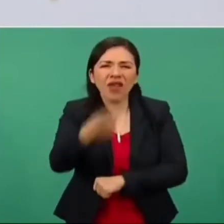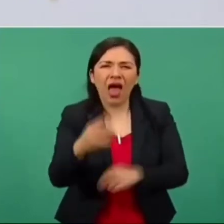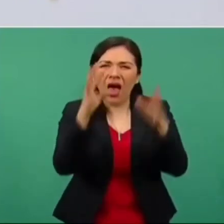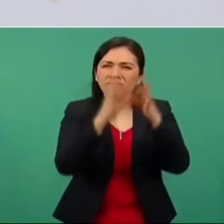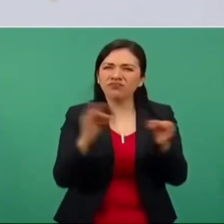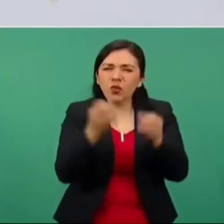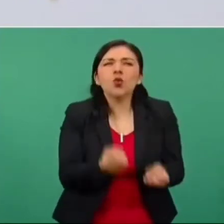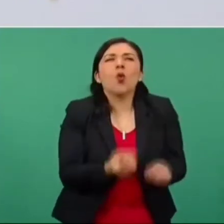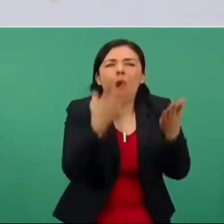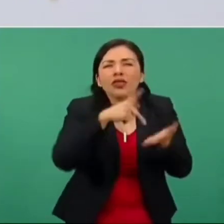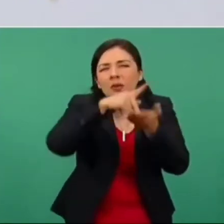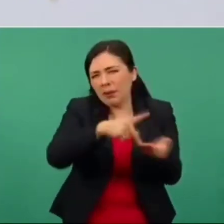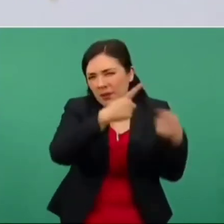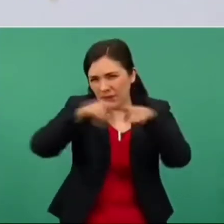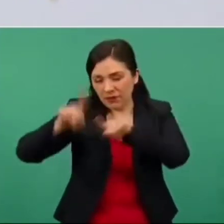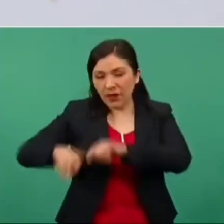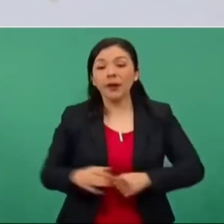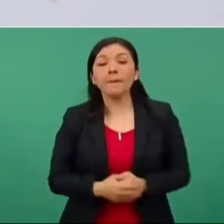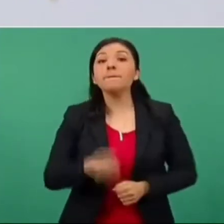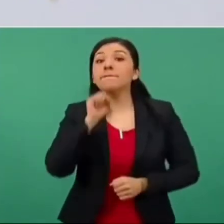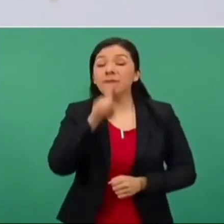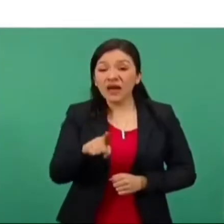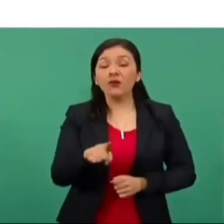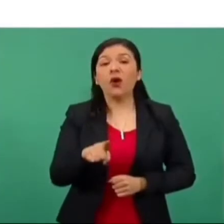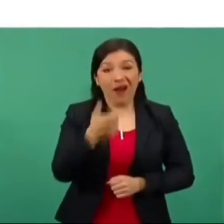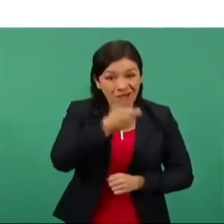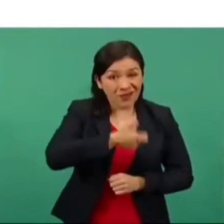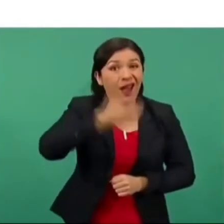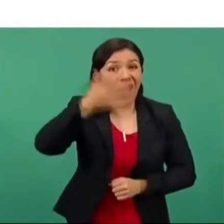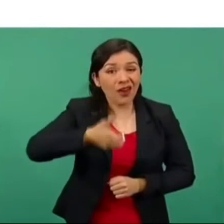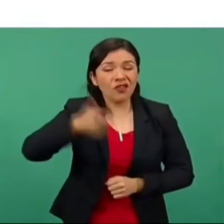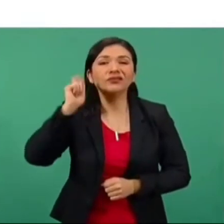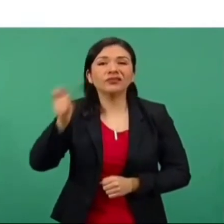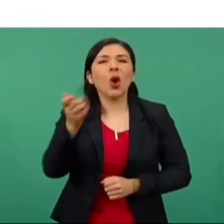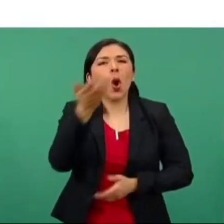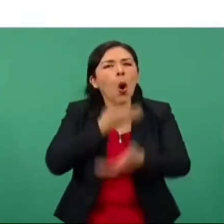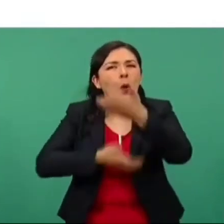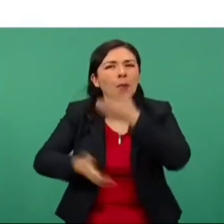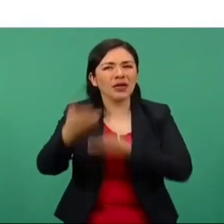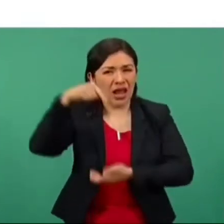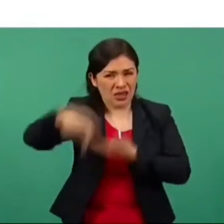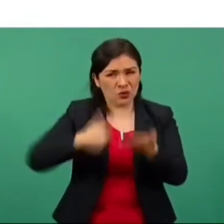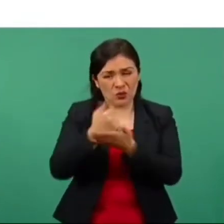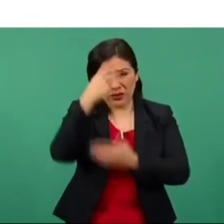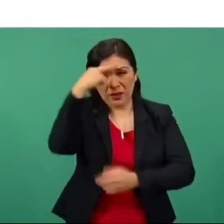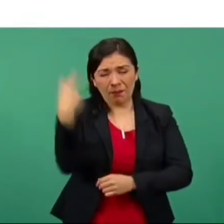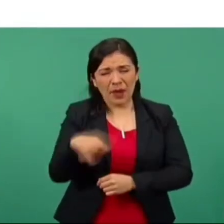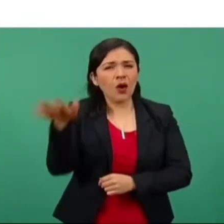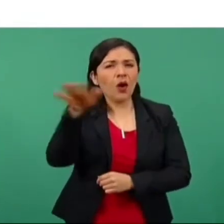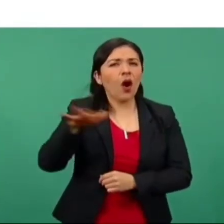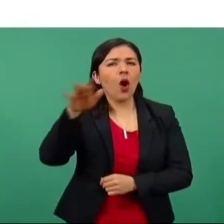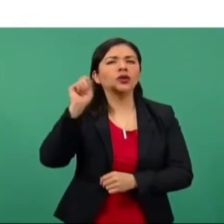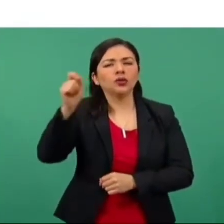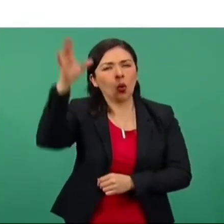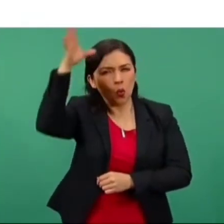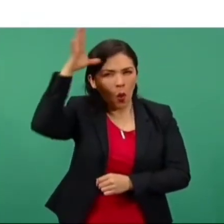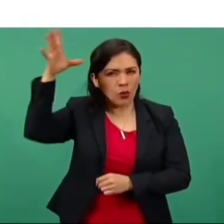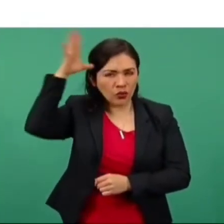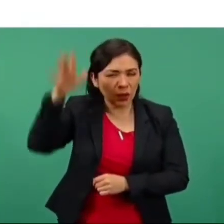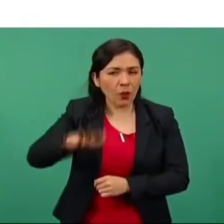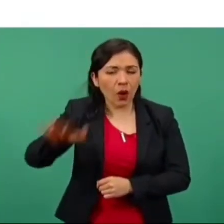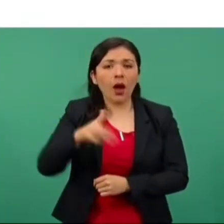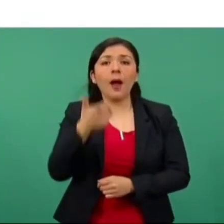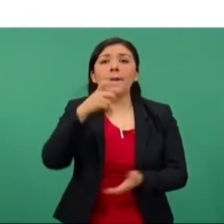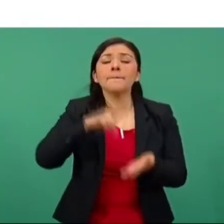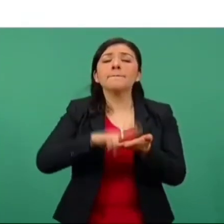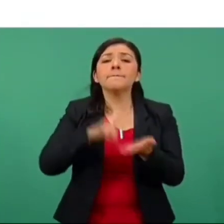pasada. Y también entre las caras, la Comer, aquí en la Ciudad de México, en la Cuauhtémoc, mil